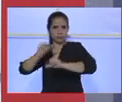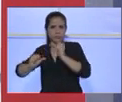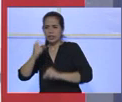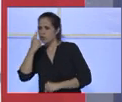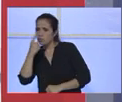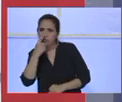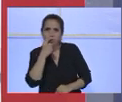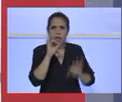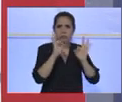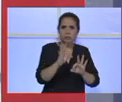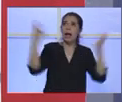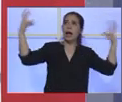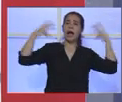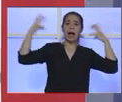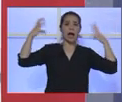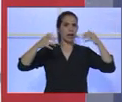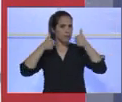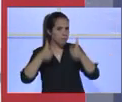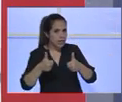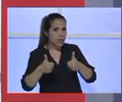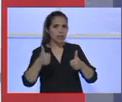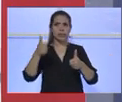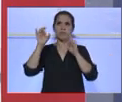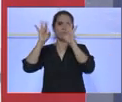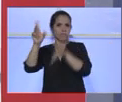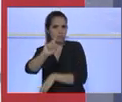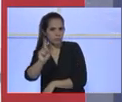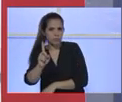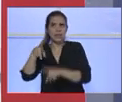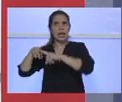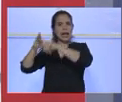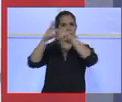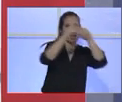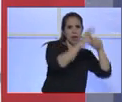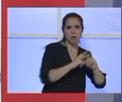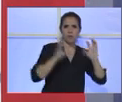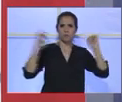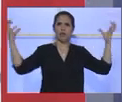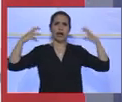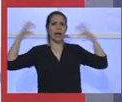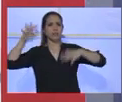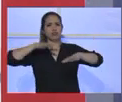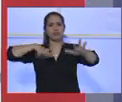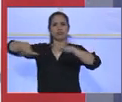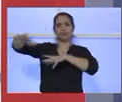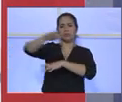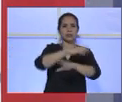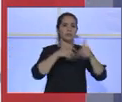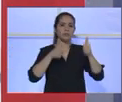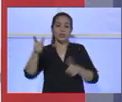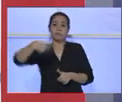que el aire acondicionado esté perfecto, de que fluya las filas de las